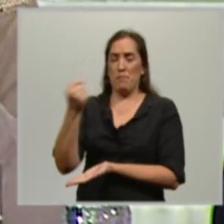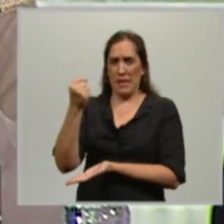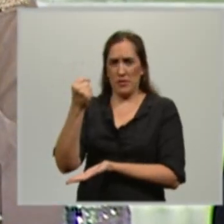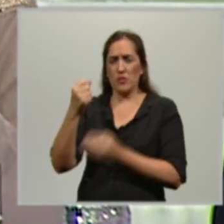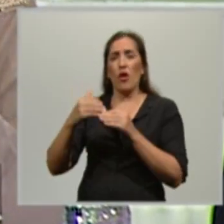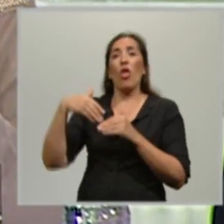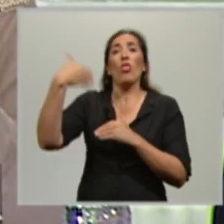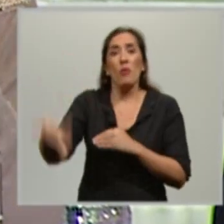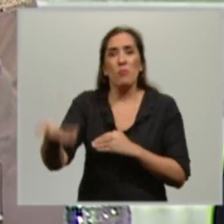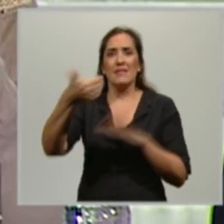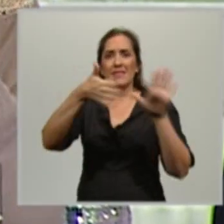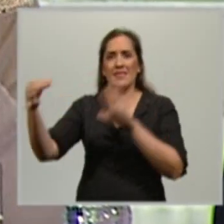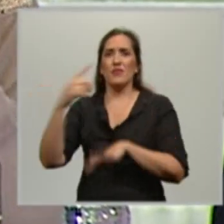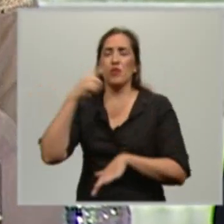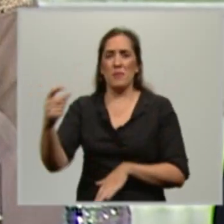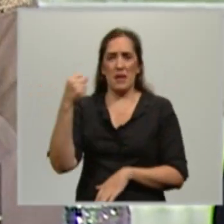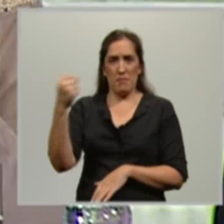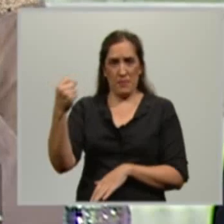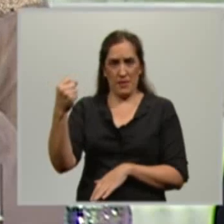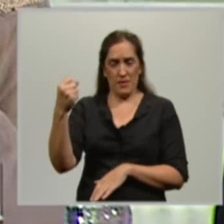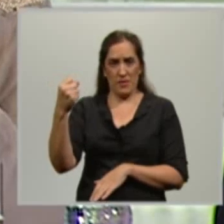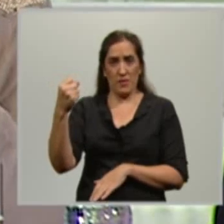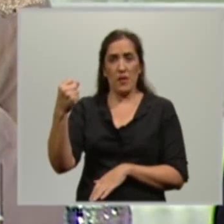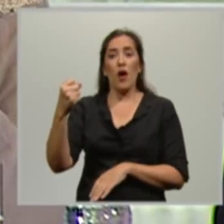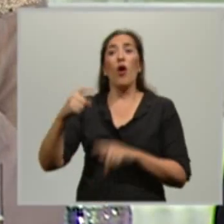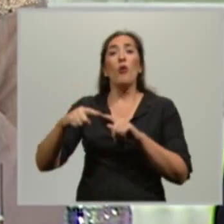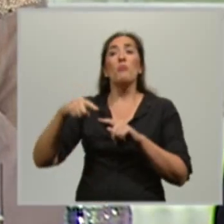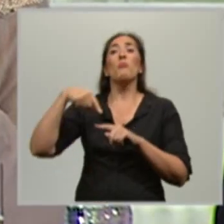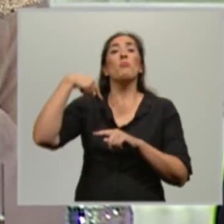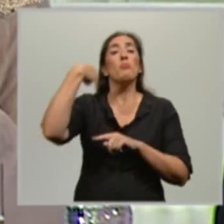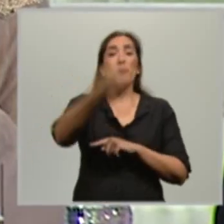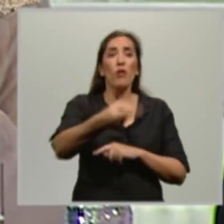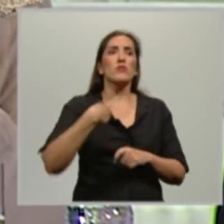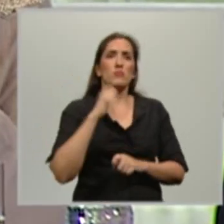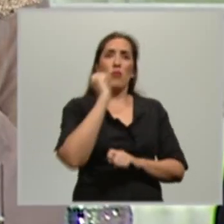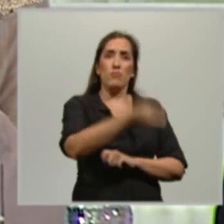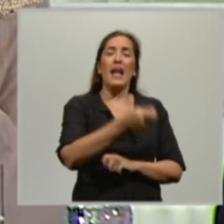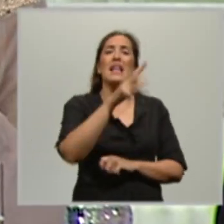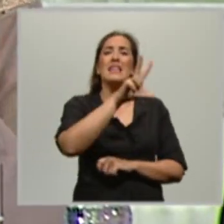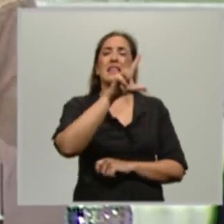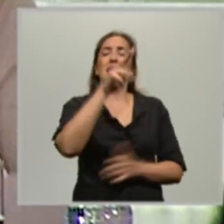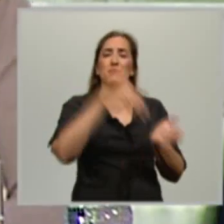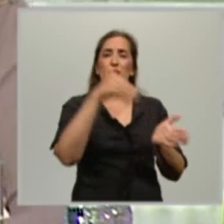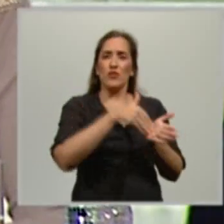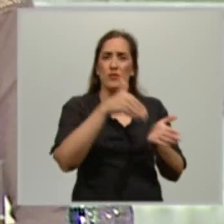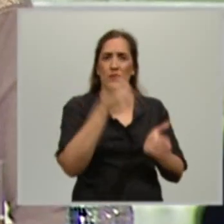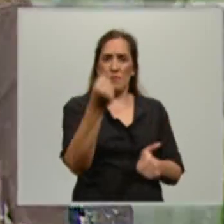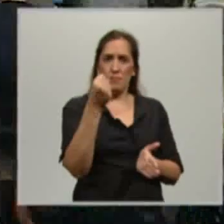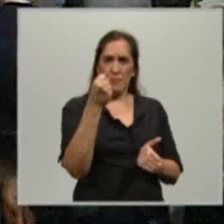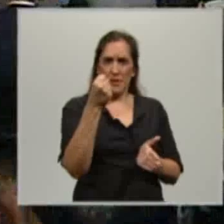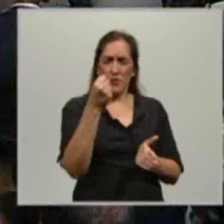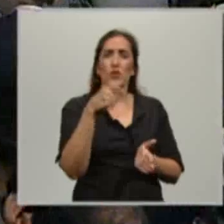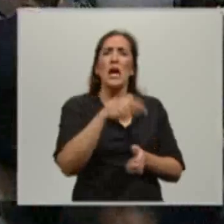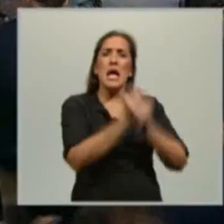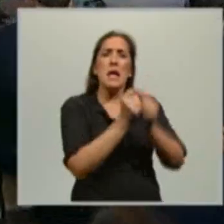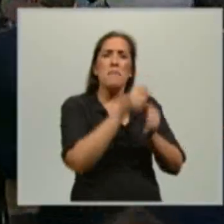aumentamos a 600.000, a partir de ahora, los próximos que le reciban va a ser de 3 millones de pesos por parque